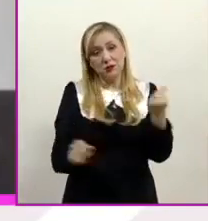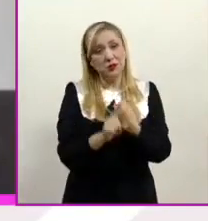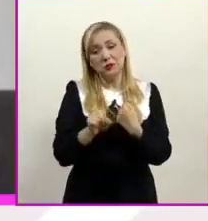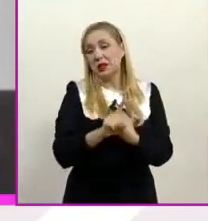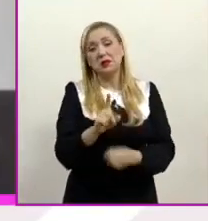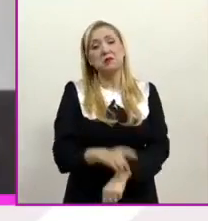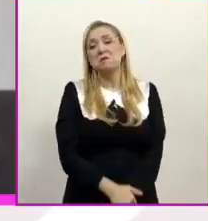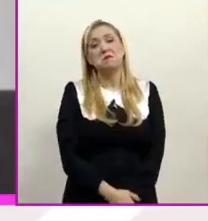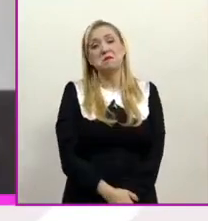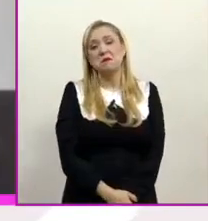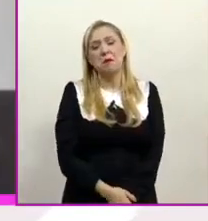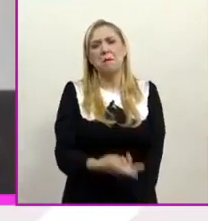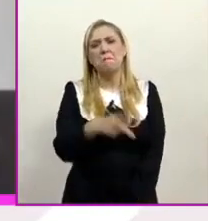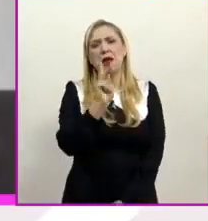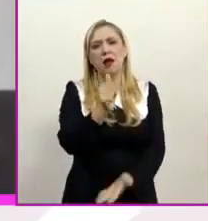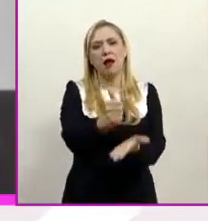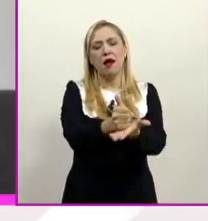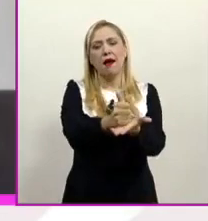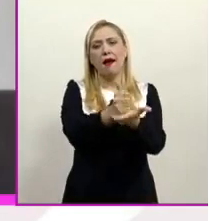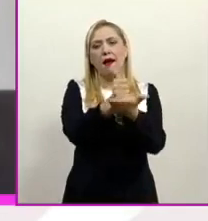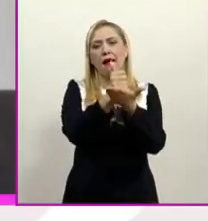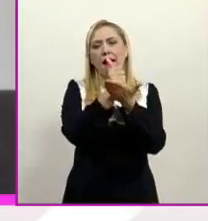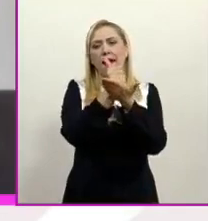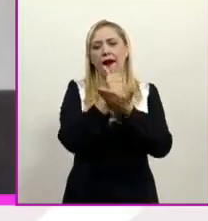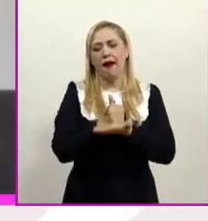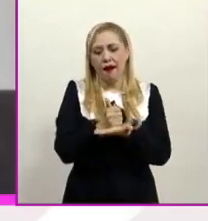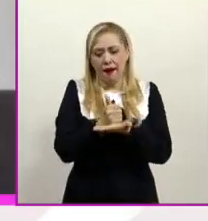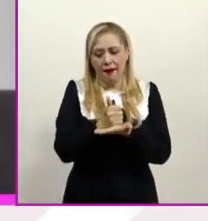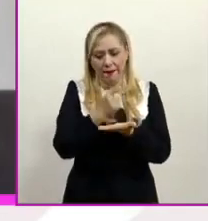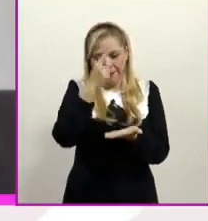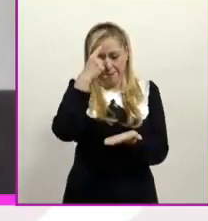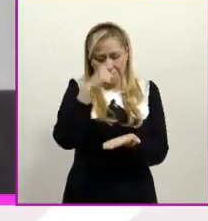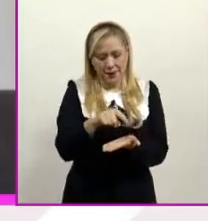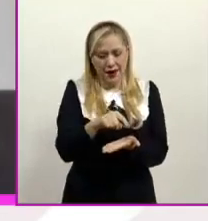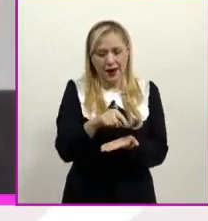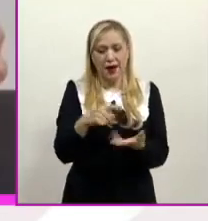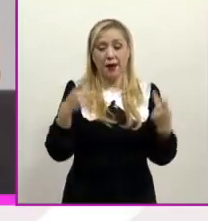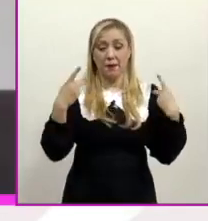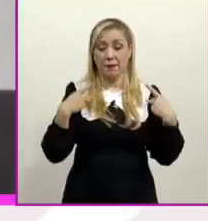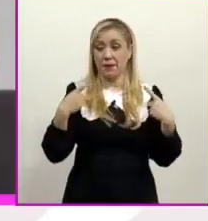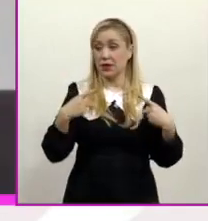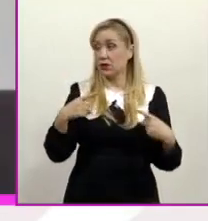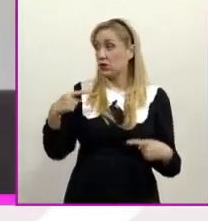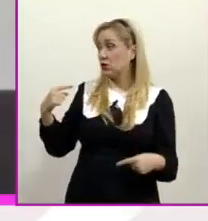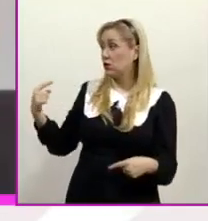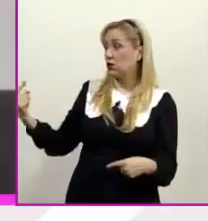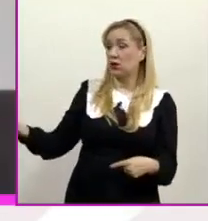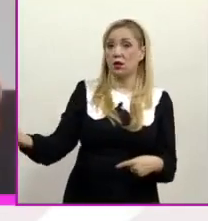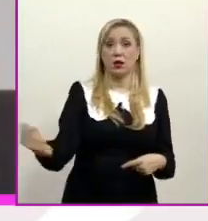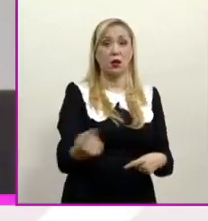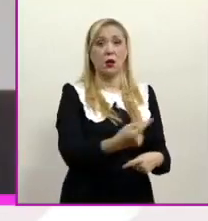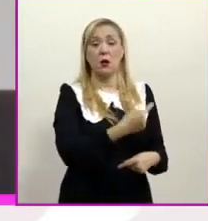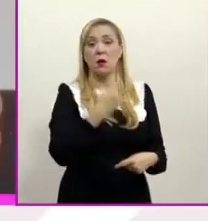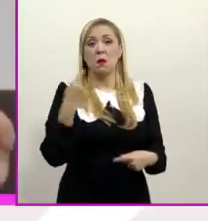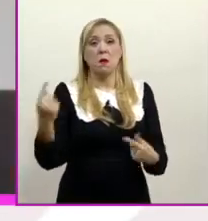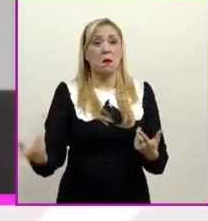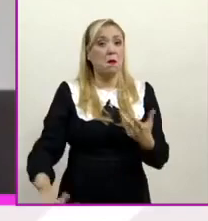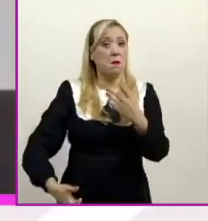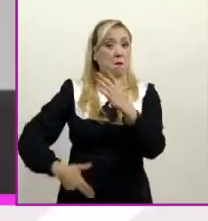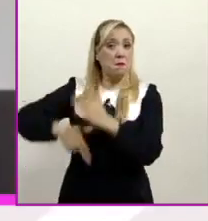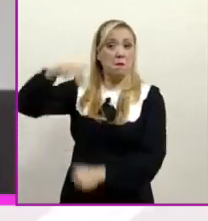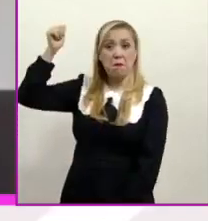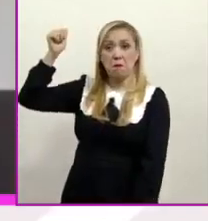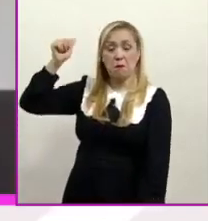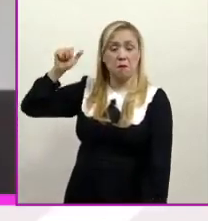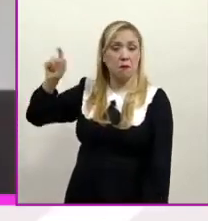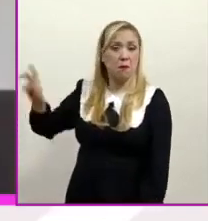va a convertirse en una herramienta súper útil para que las personas que hoy no tienen una existencia